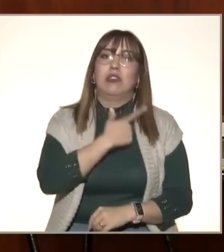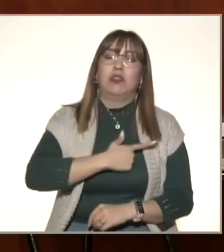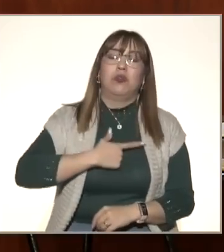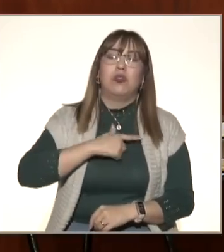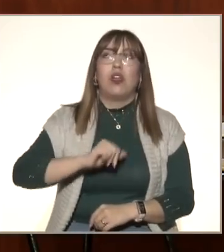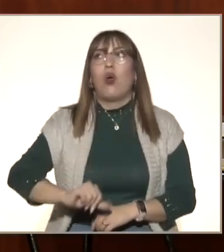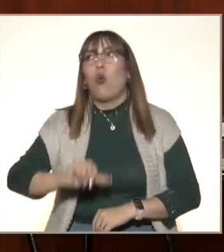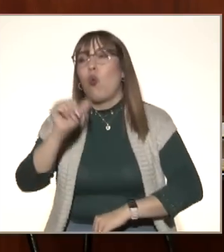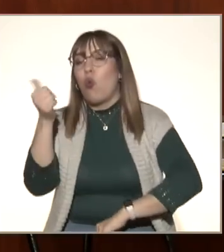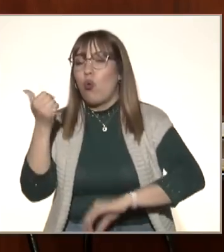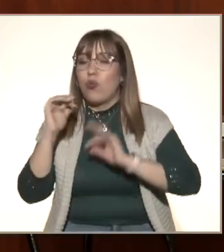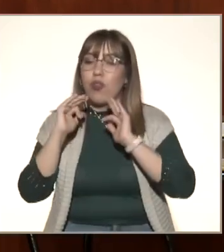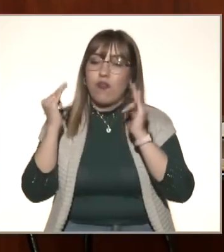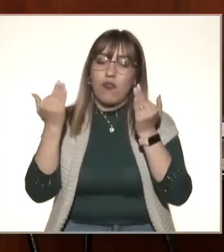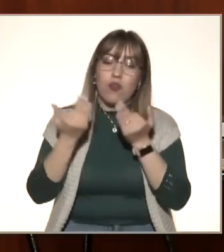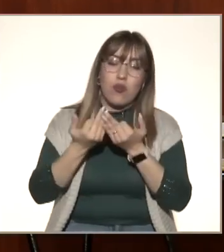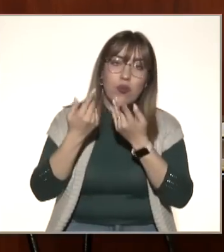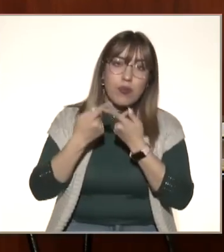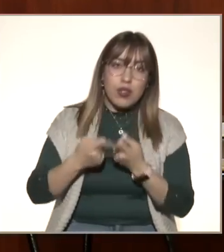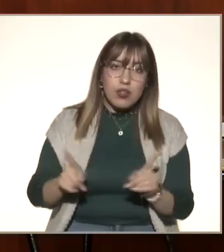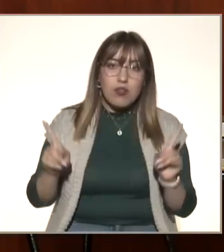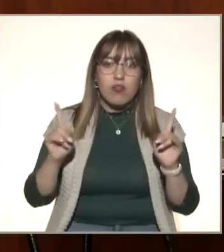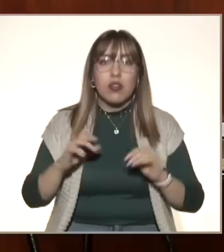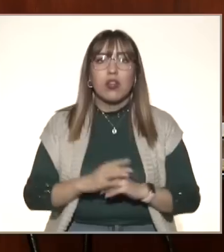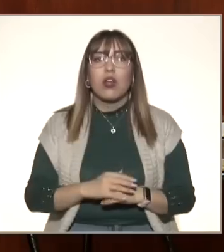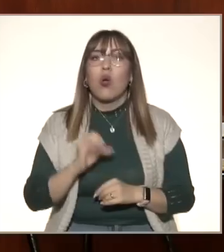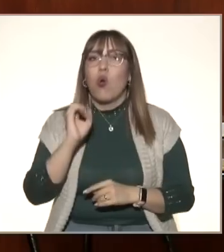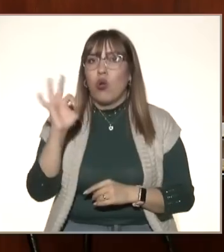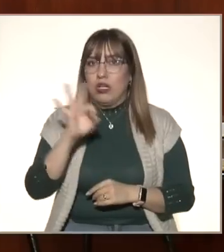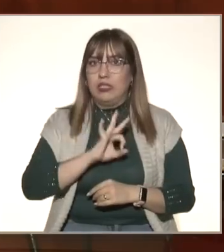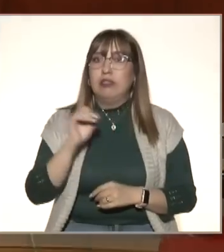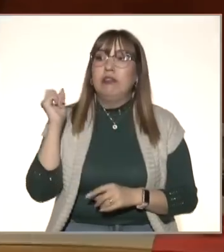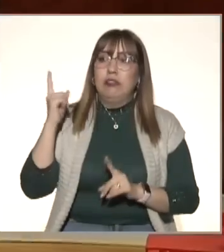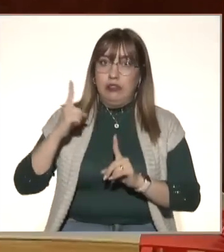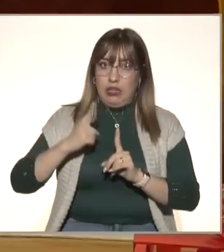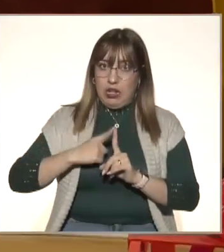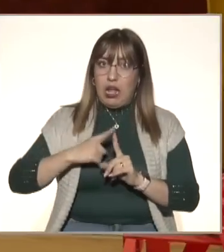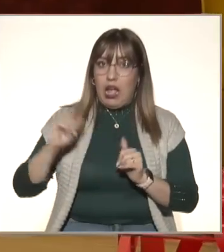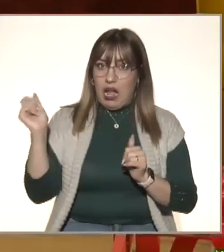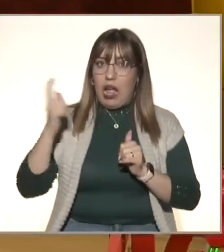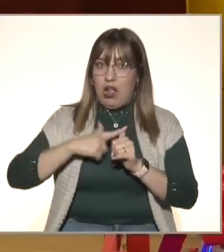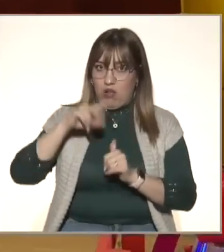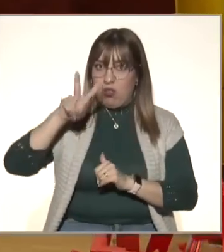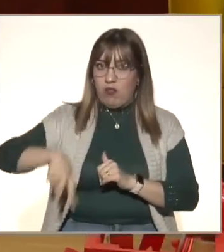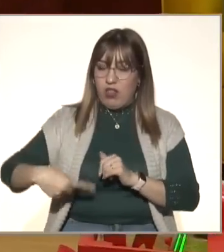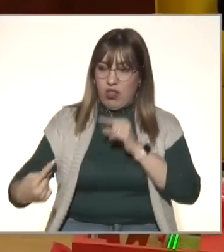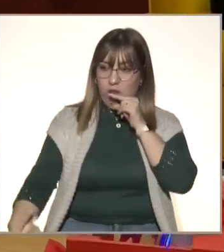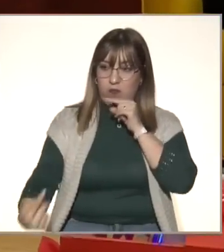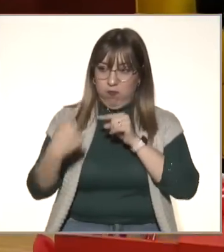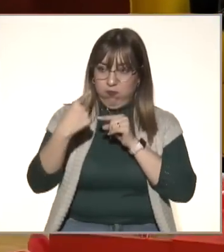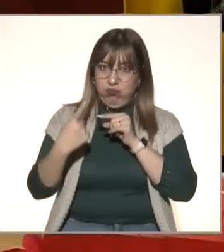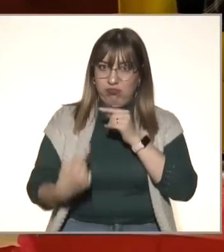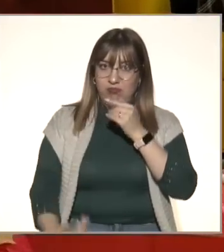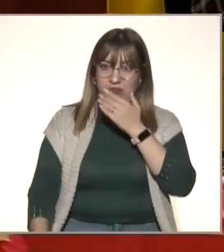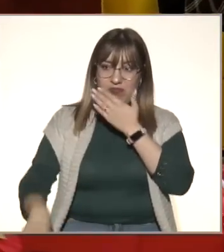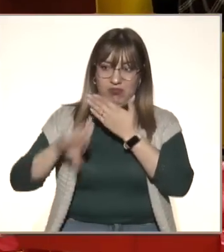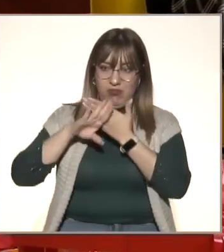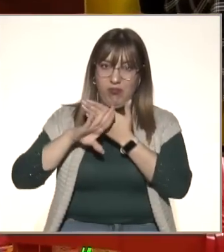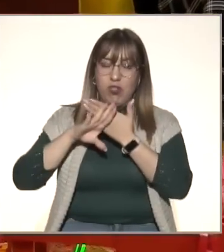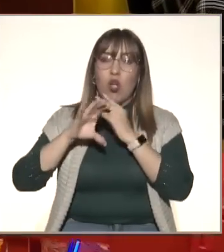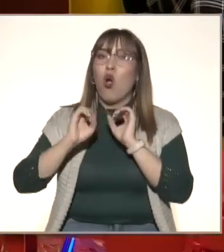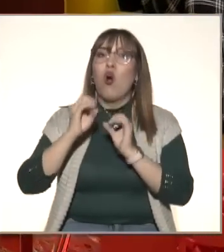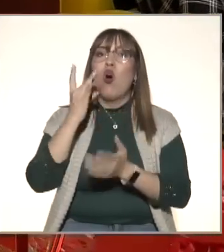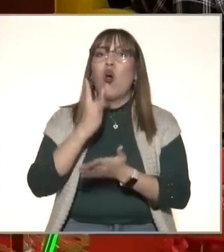forma o ha tenido algo que realmente te agrede de frente, o su existencia es la que no